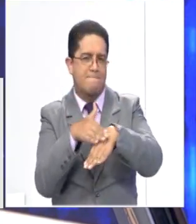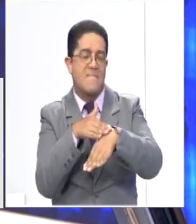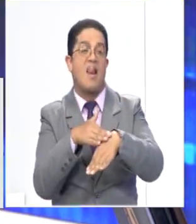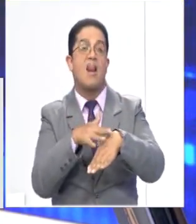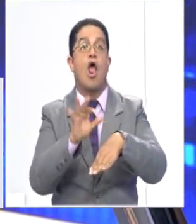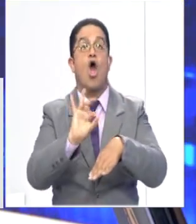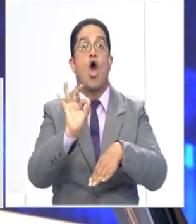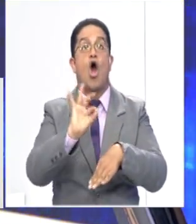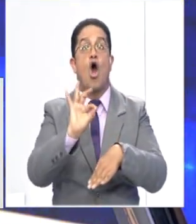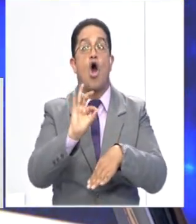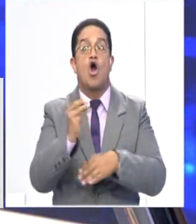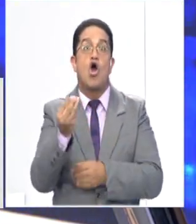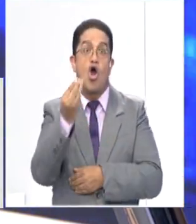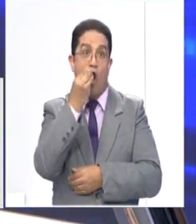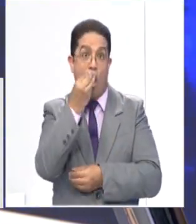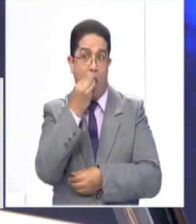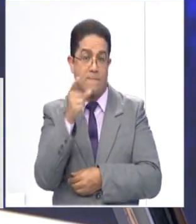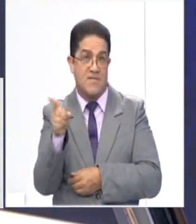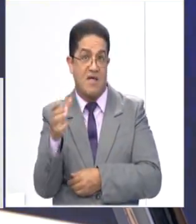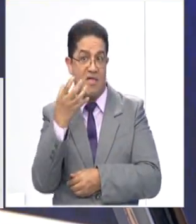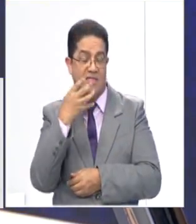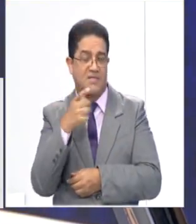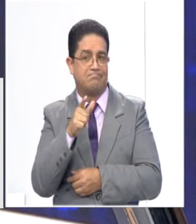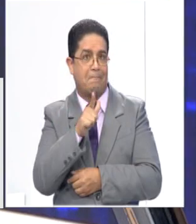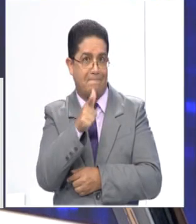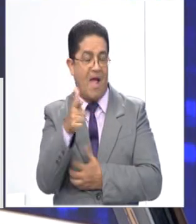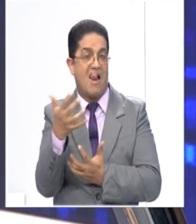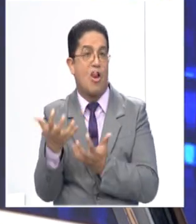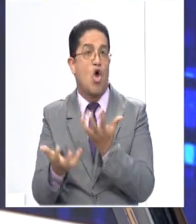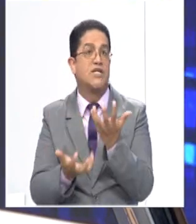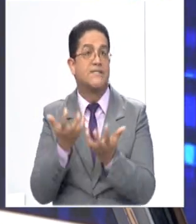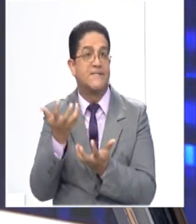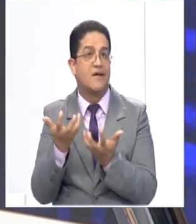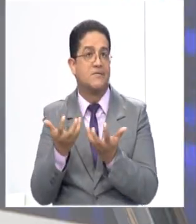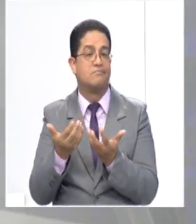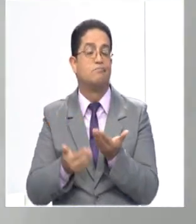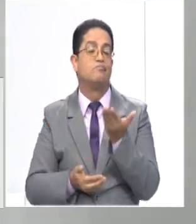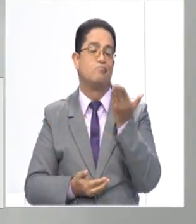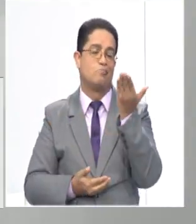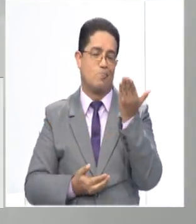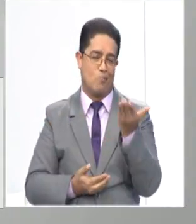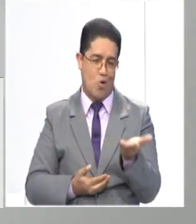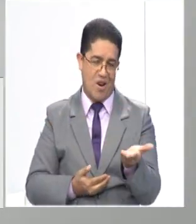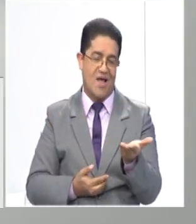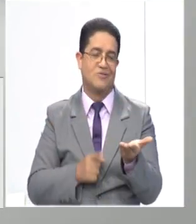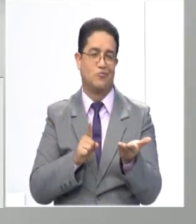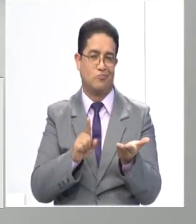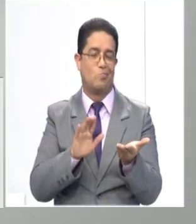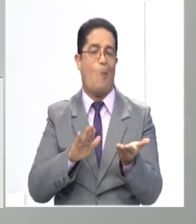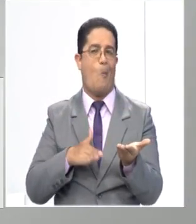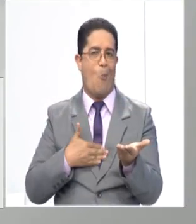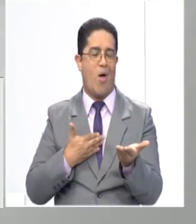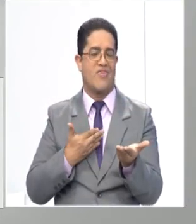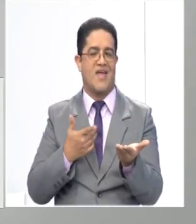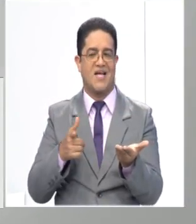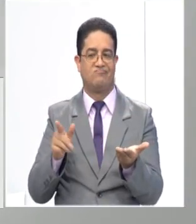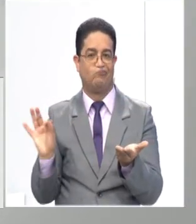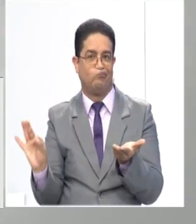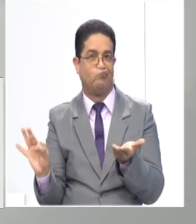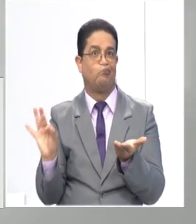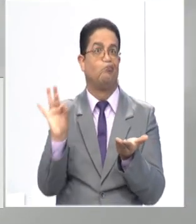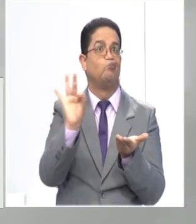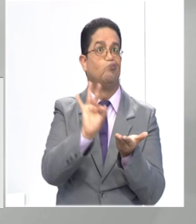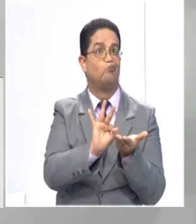de la ingesta de alimentos mal preparados, y por eso de esa forma es que podemos pasar de una